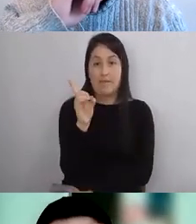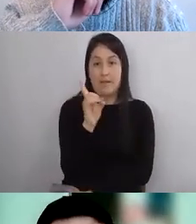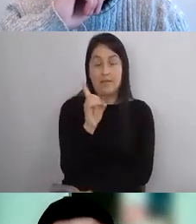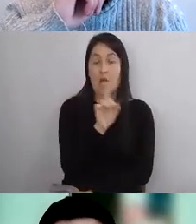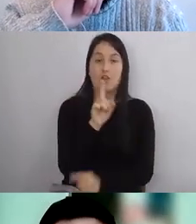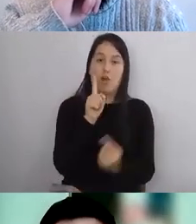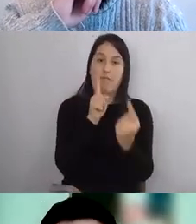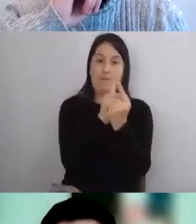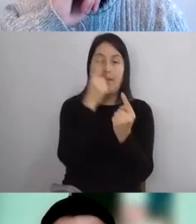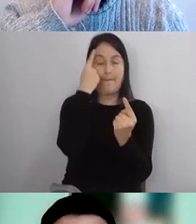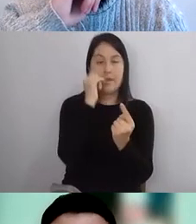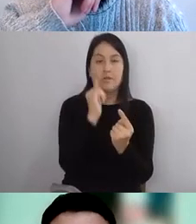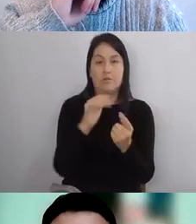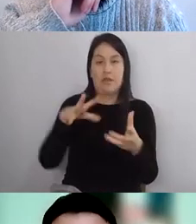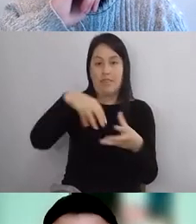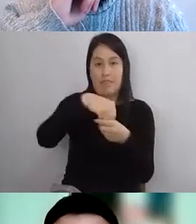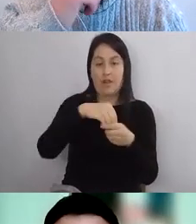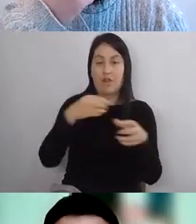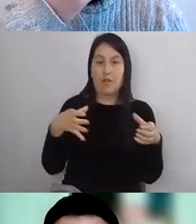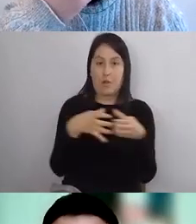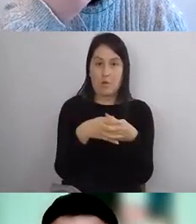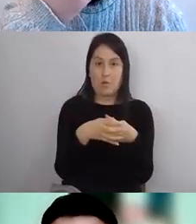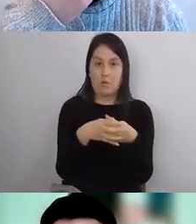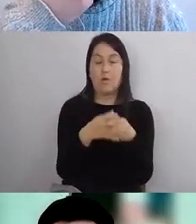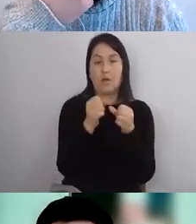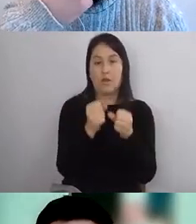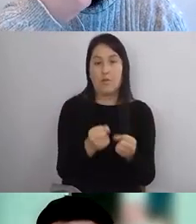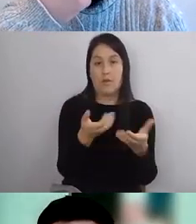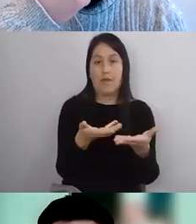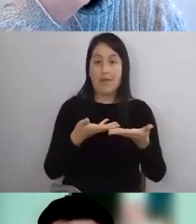la organización. ¿Qué nos pudieras entregar?